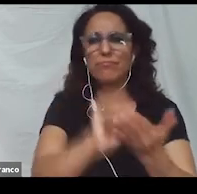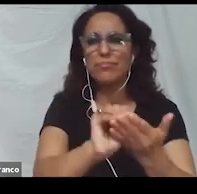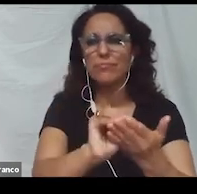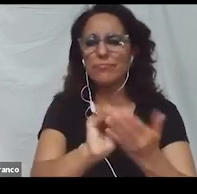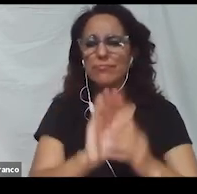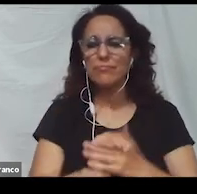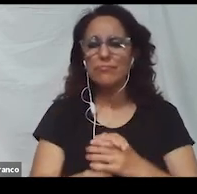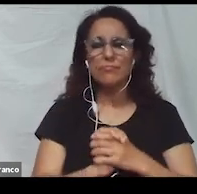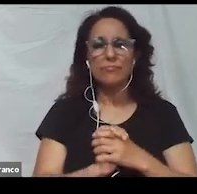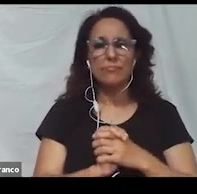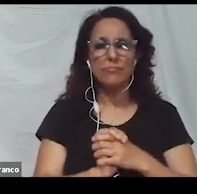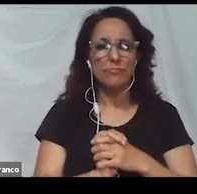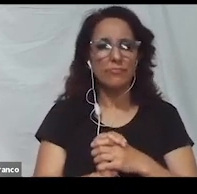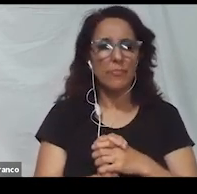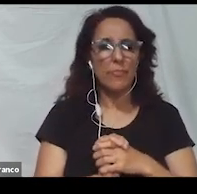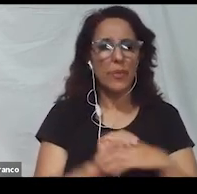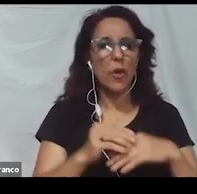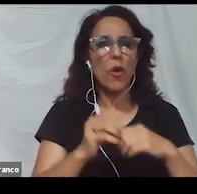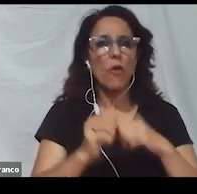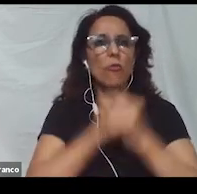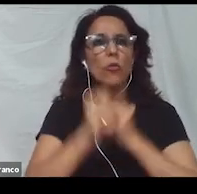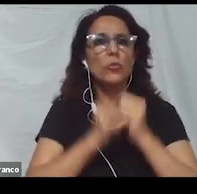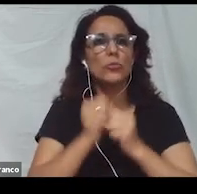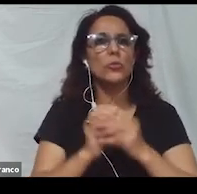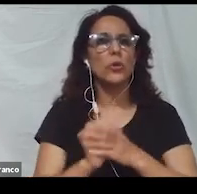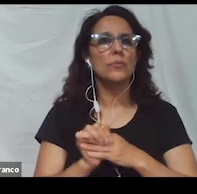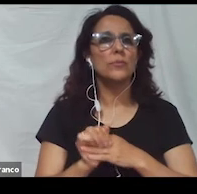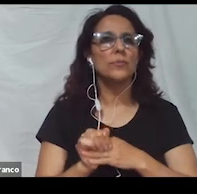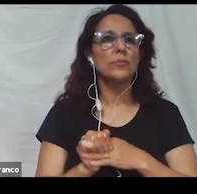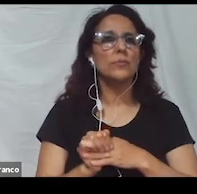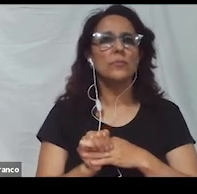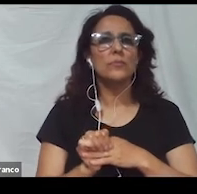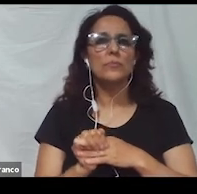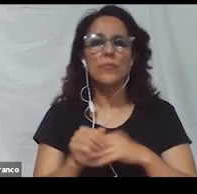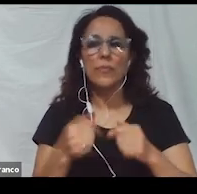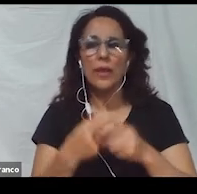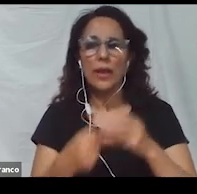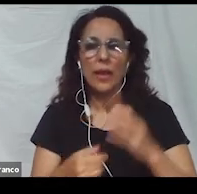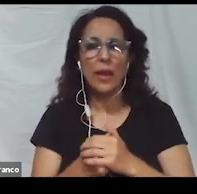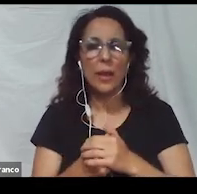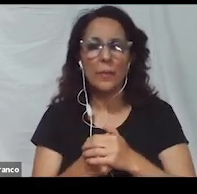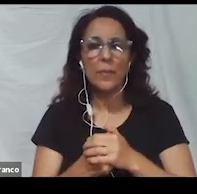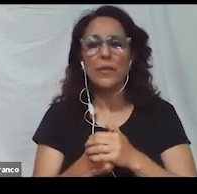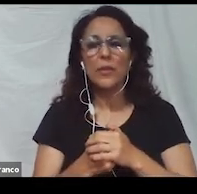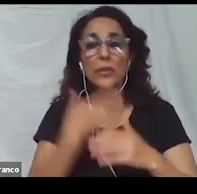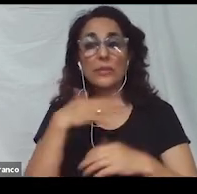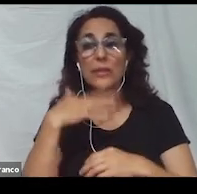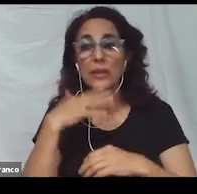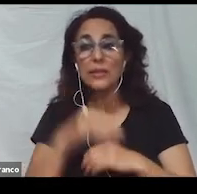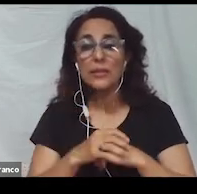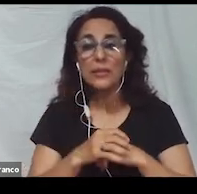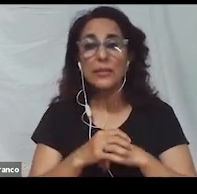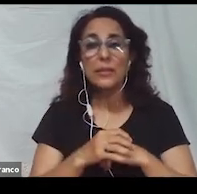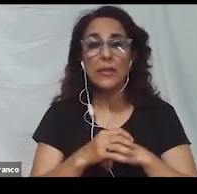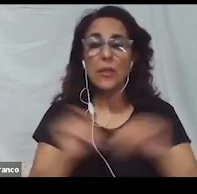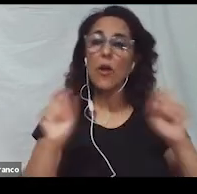no existe una etiqueta que haga la funcionalidad que quiero como tal, ¿sí? Hay muchos elementos que son